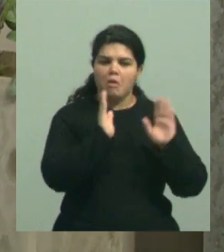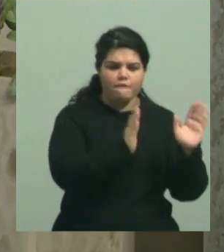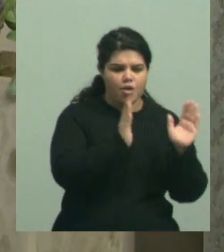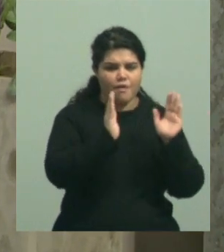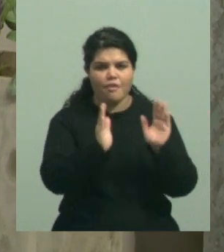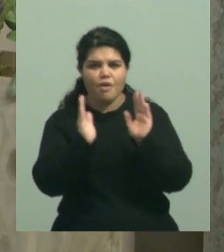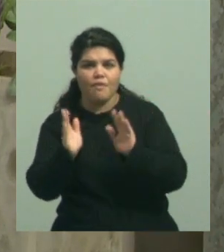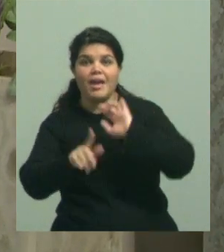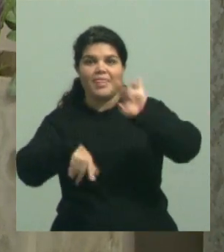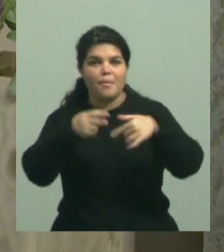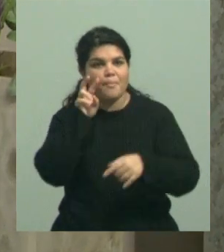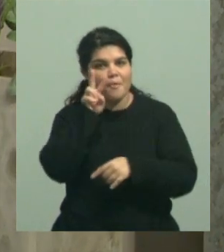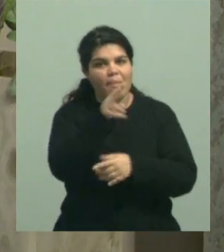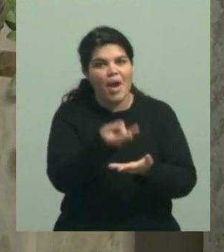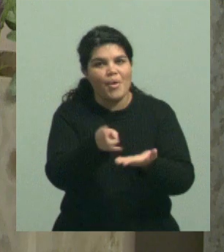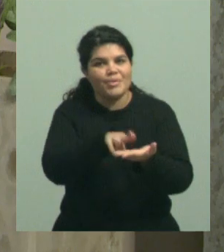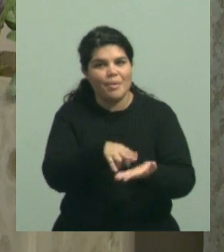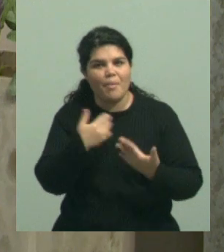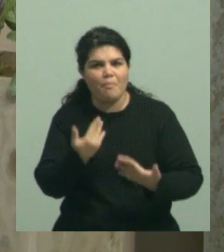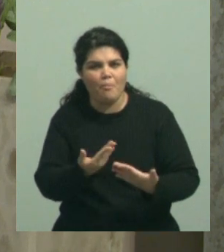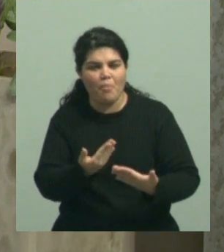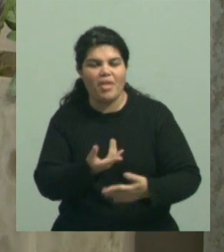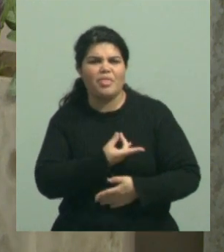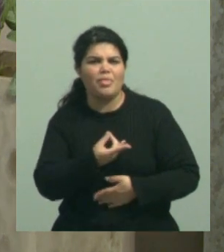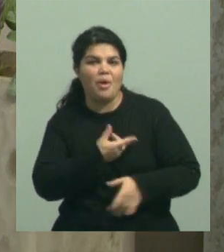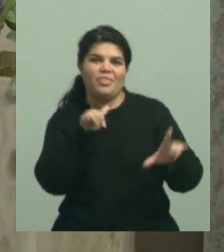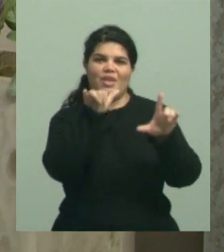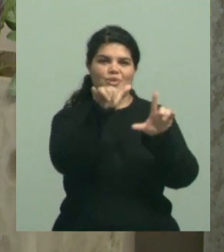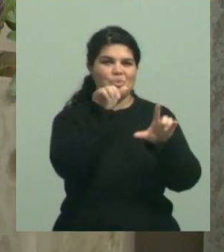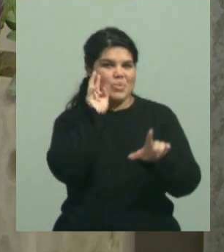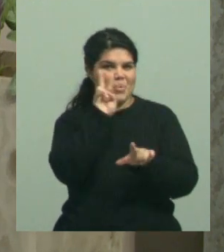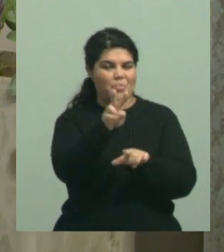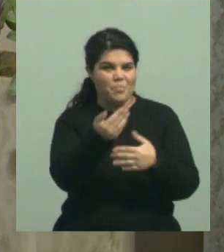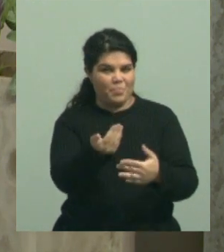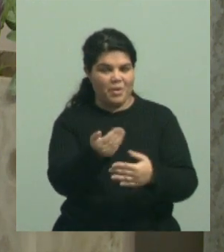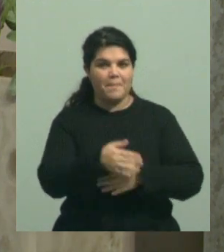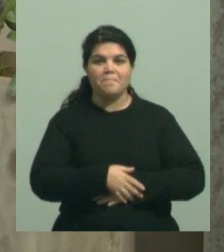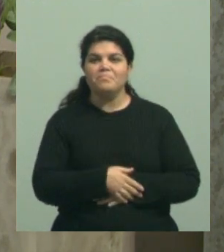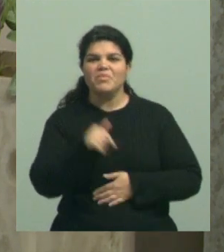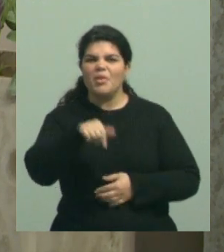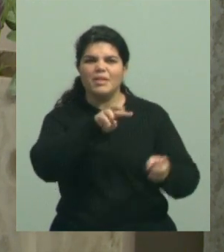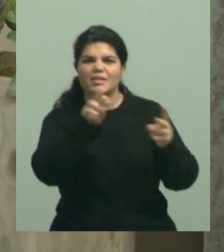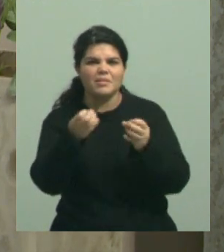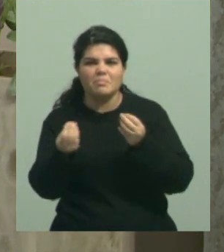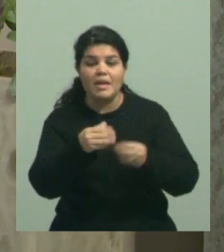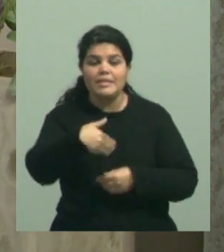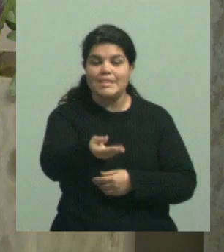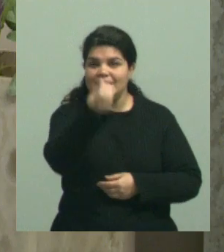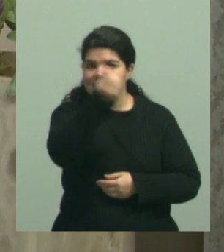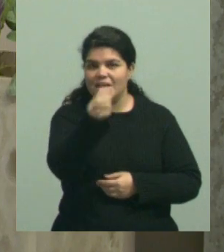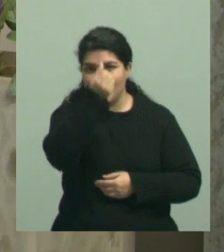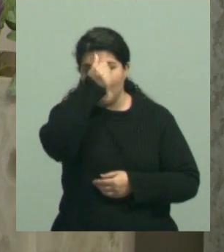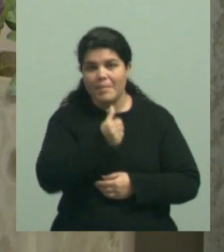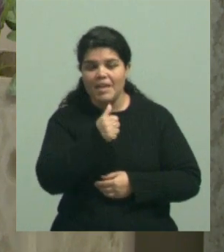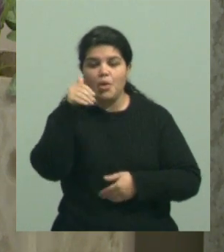el programa, después los pueden volver a ver en nuestro canal de YouTube. Dijimos que vamos a hablar de lo que se viene este fin de semana en México. Hay